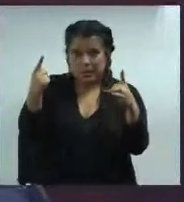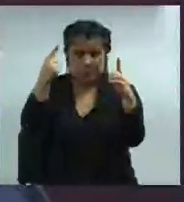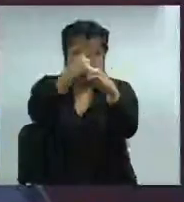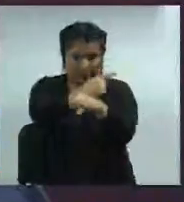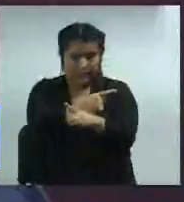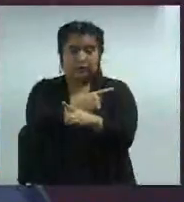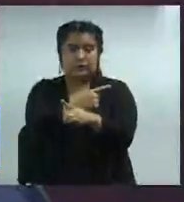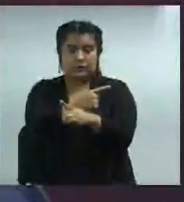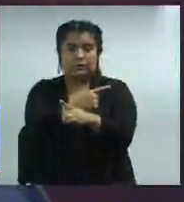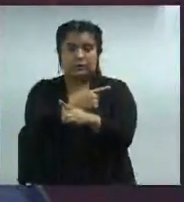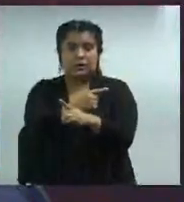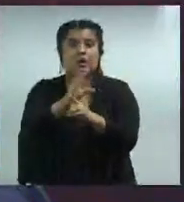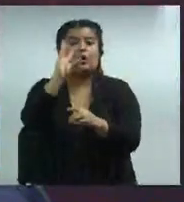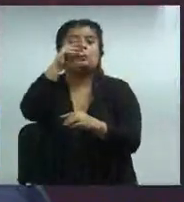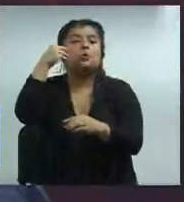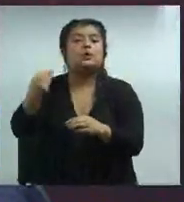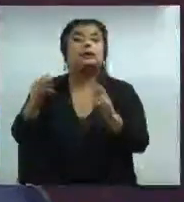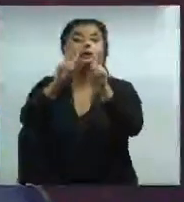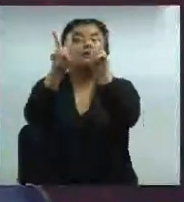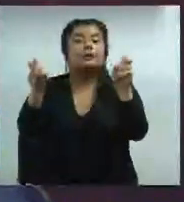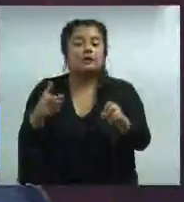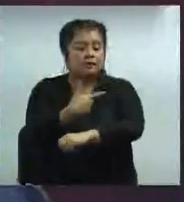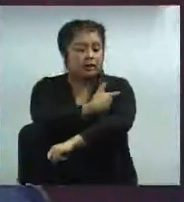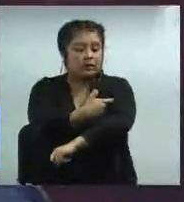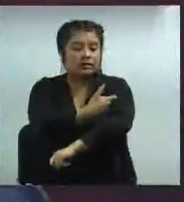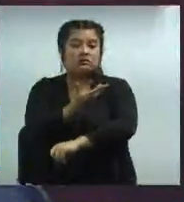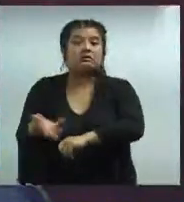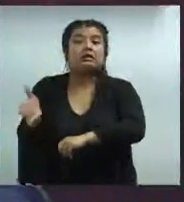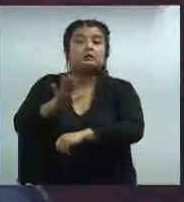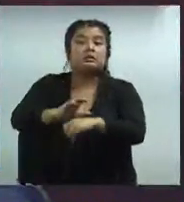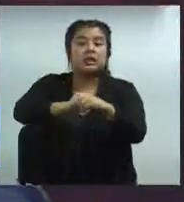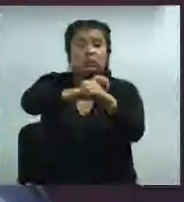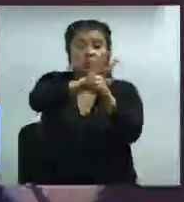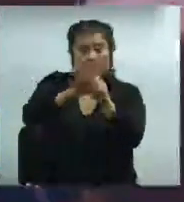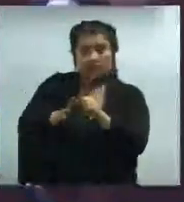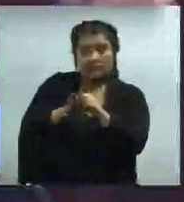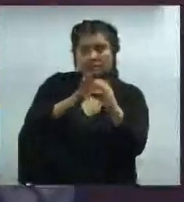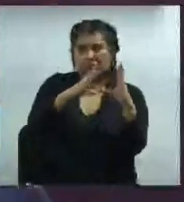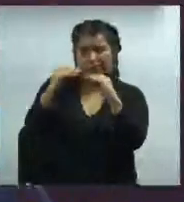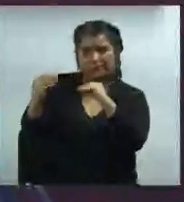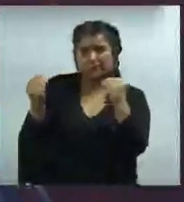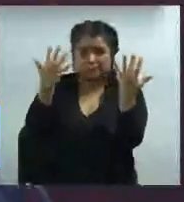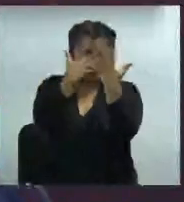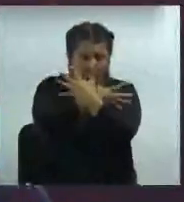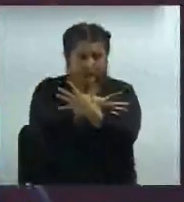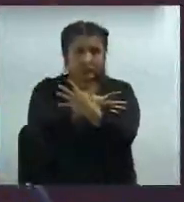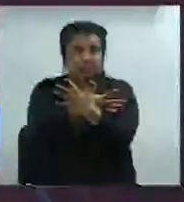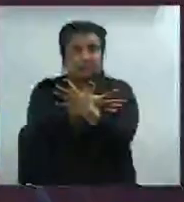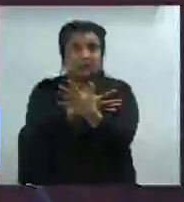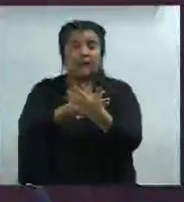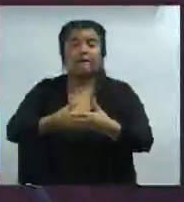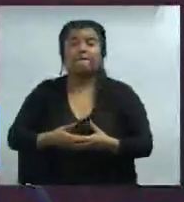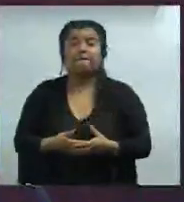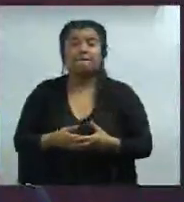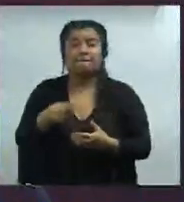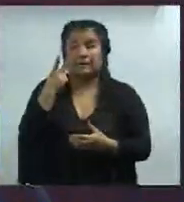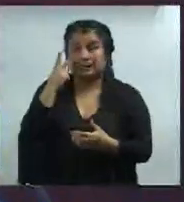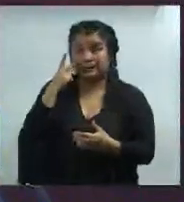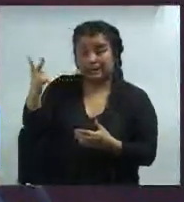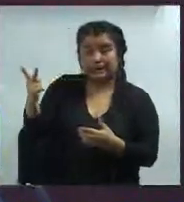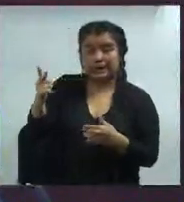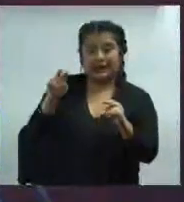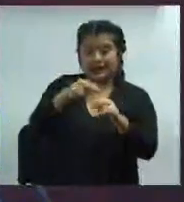situación similar, ya que el tema de la vacunación después de la pandemia se volvió sumamente controversial. Justamente miraba aquí el nombre